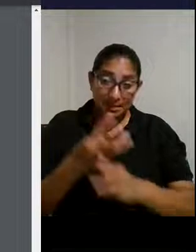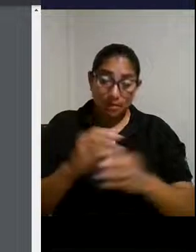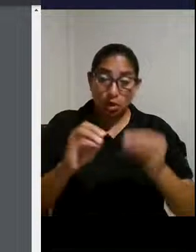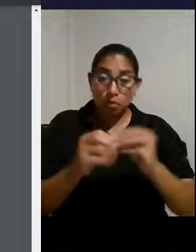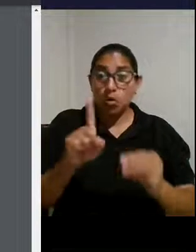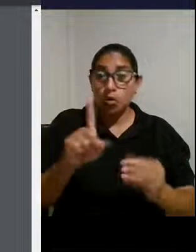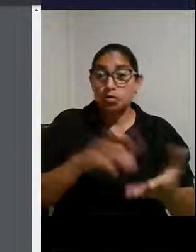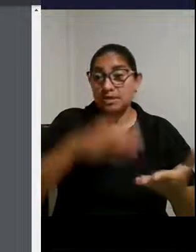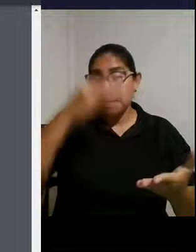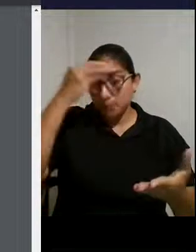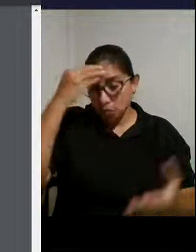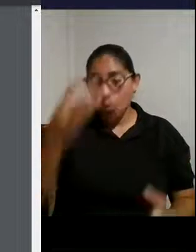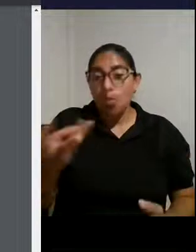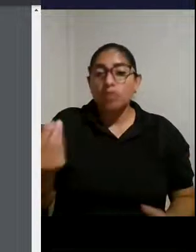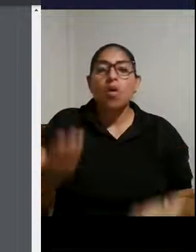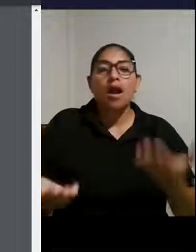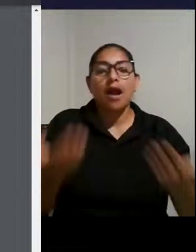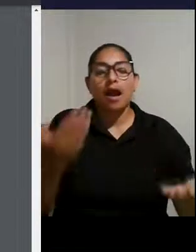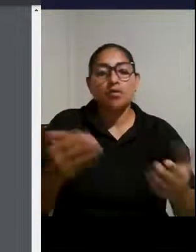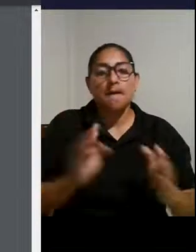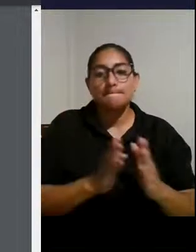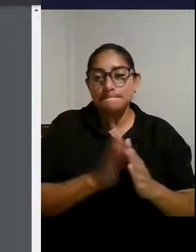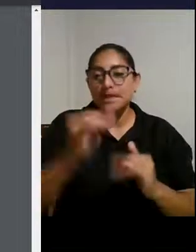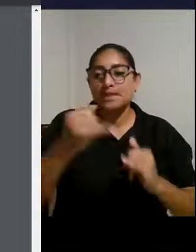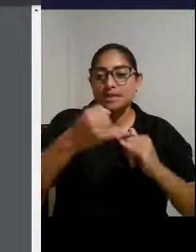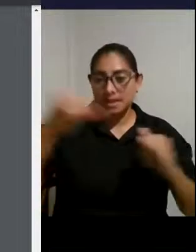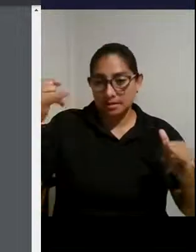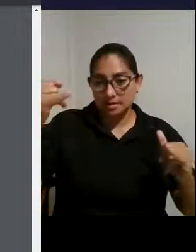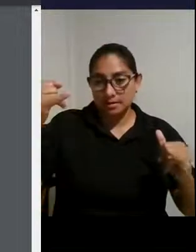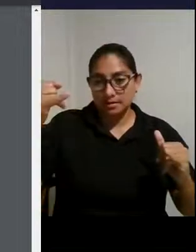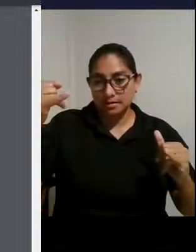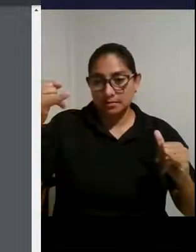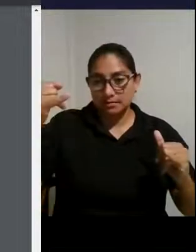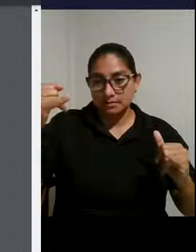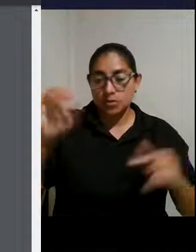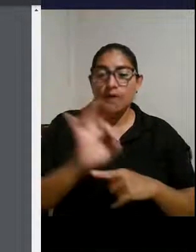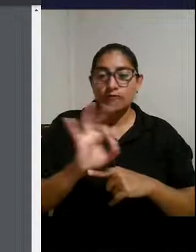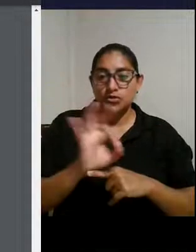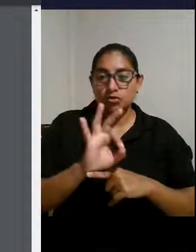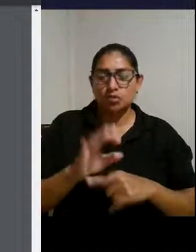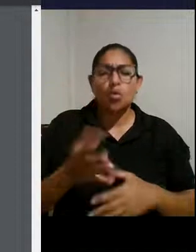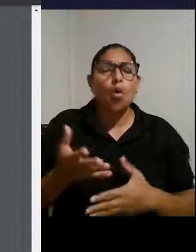aprendimos a calcular la pendiente de una función. ¿Cómo se